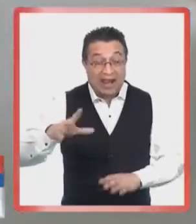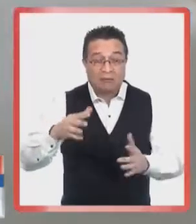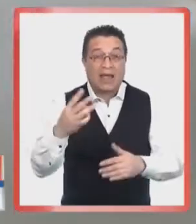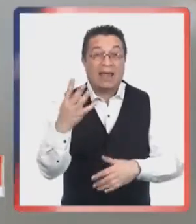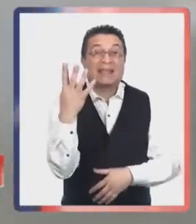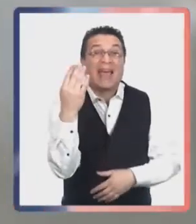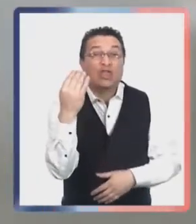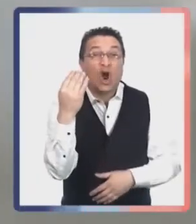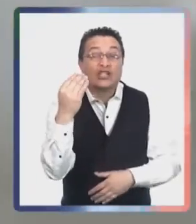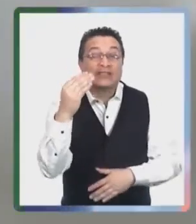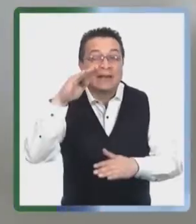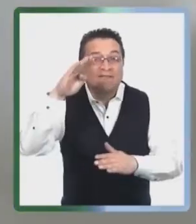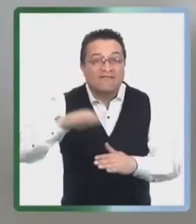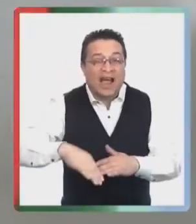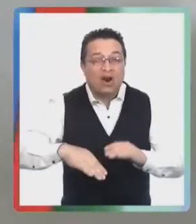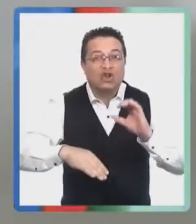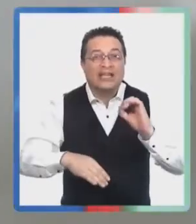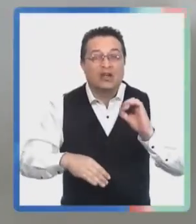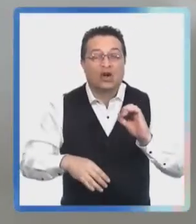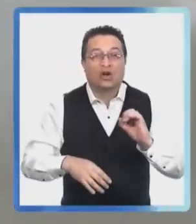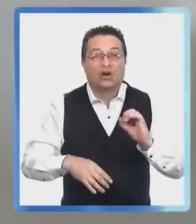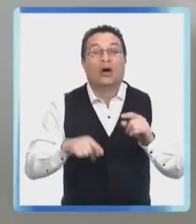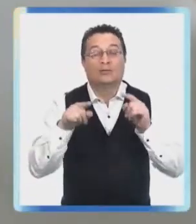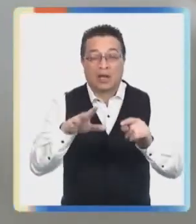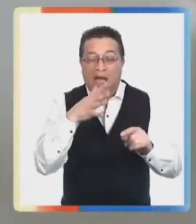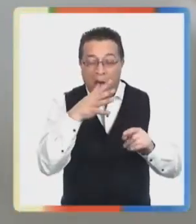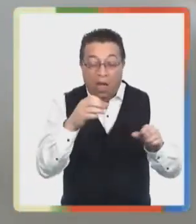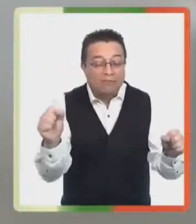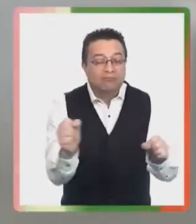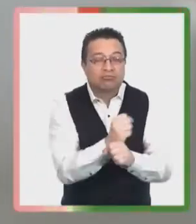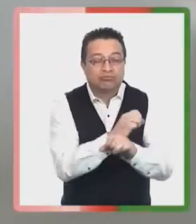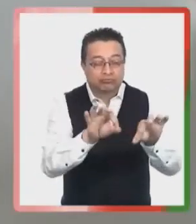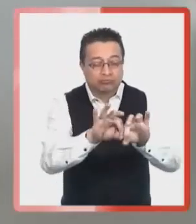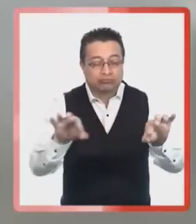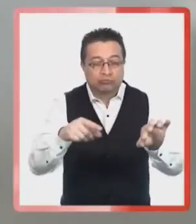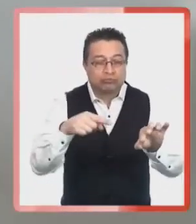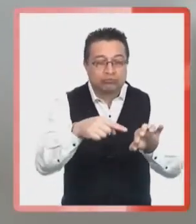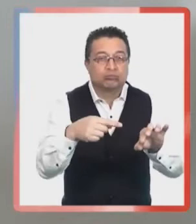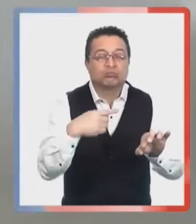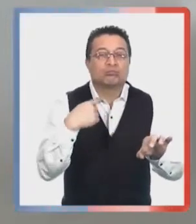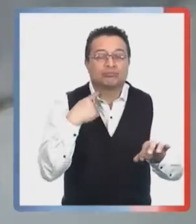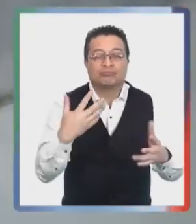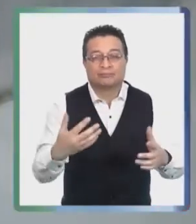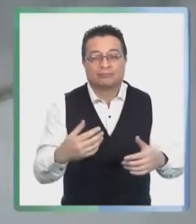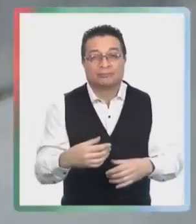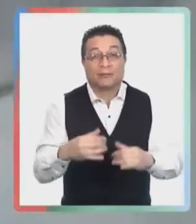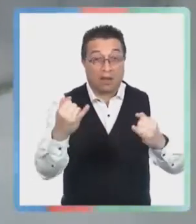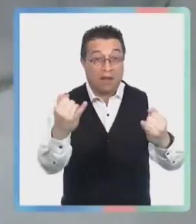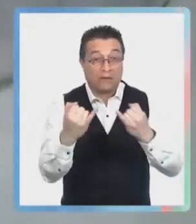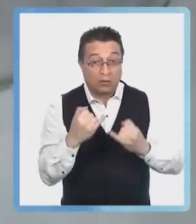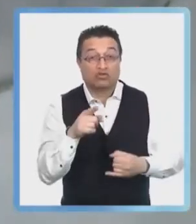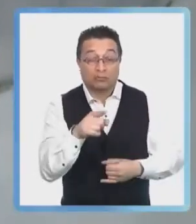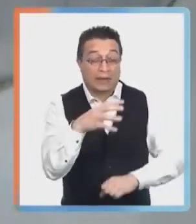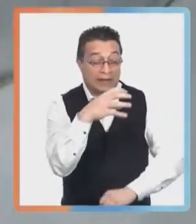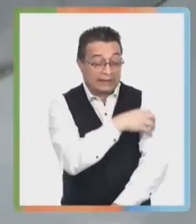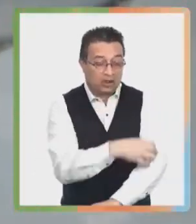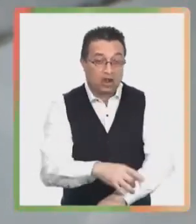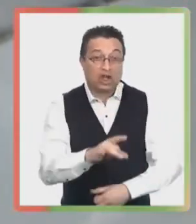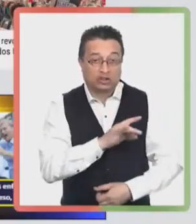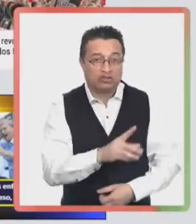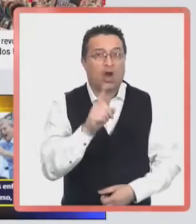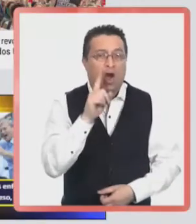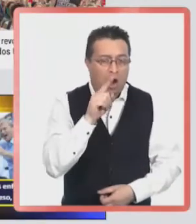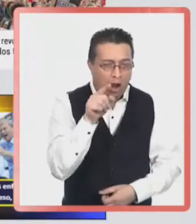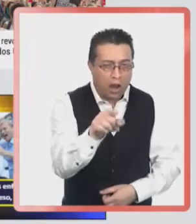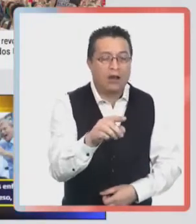el termómetro del liceo municipal ha llegado hasta 14 grados bajo cero y por eso el agua se congela al interior de las cañerías.